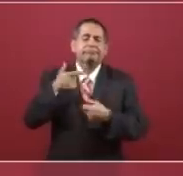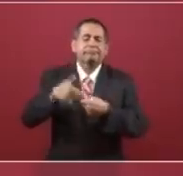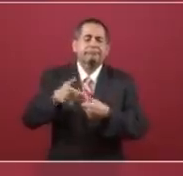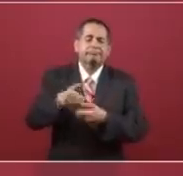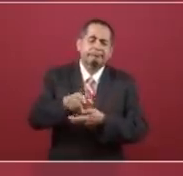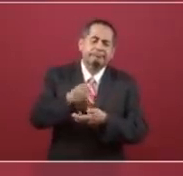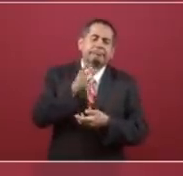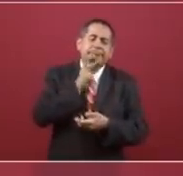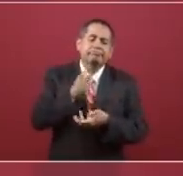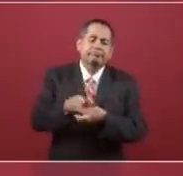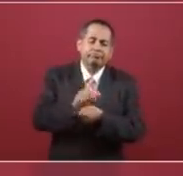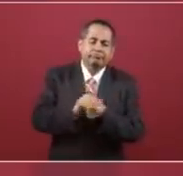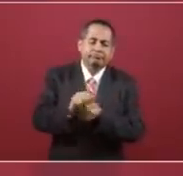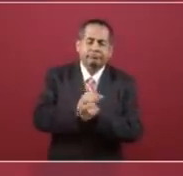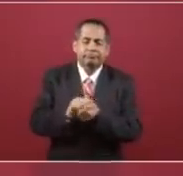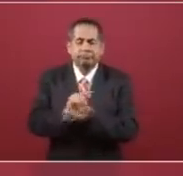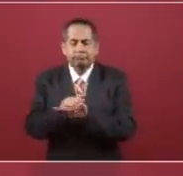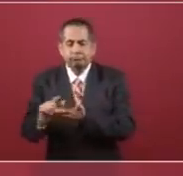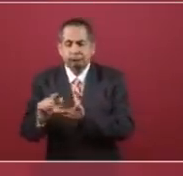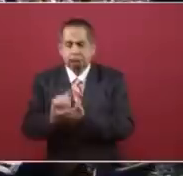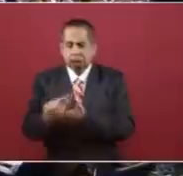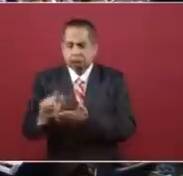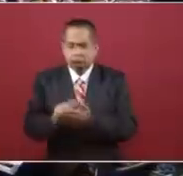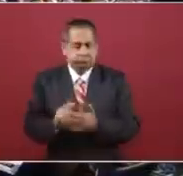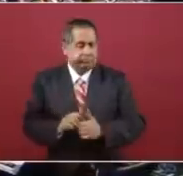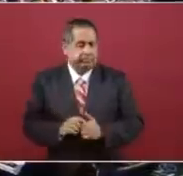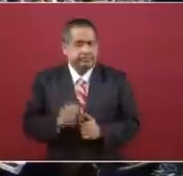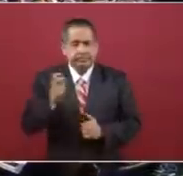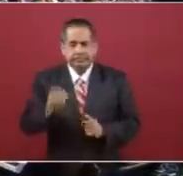actuamos de esa manera porque no queremos